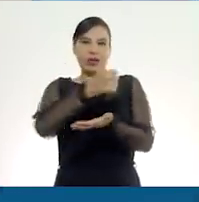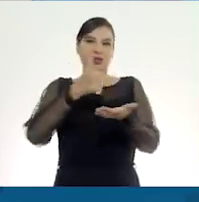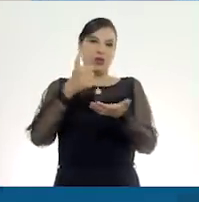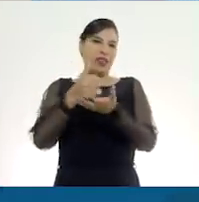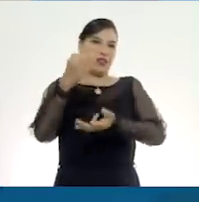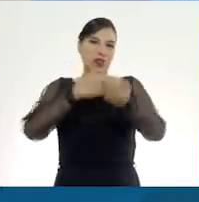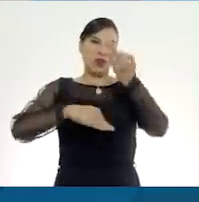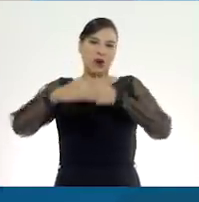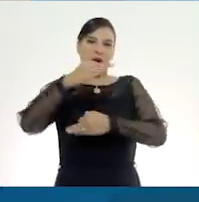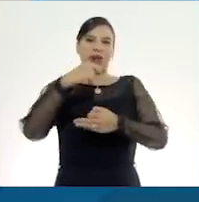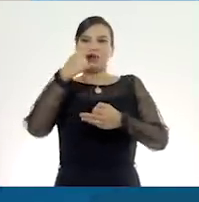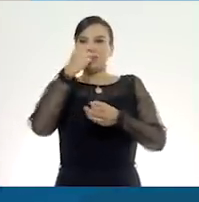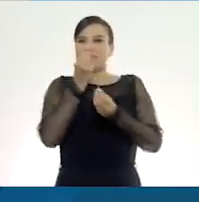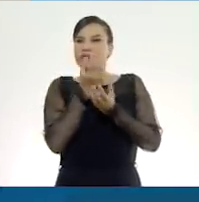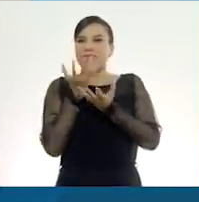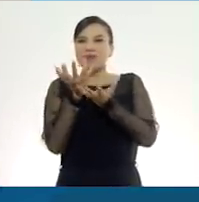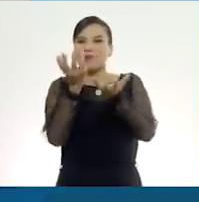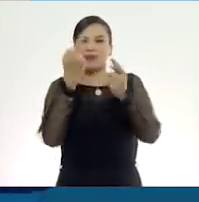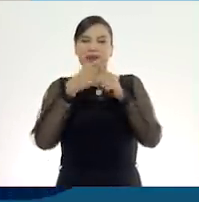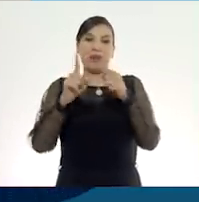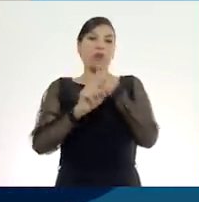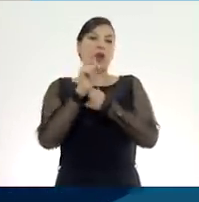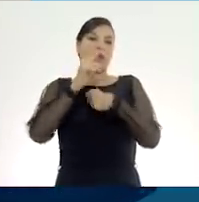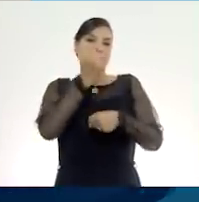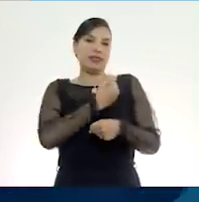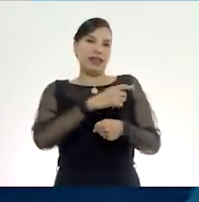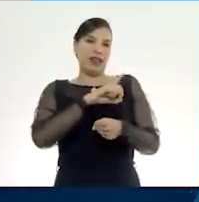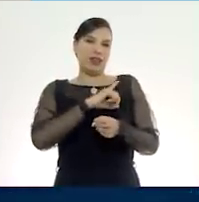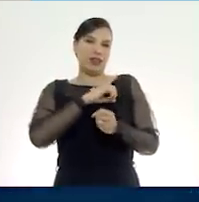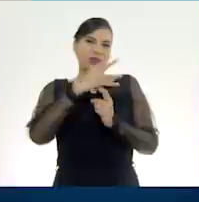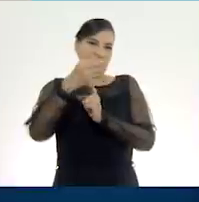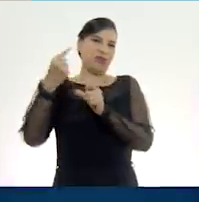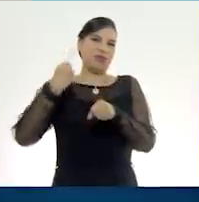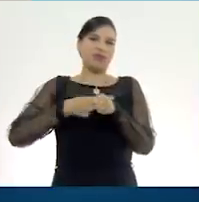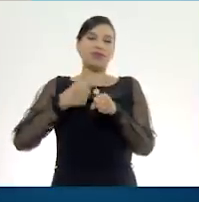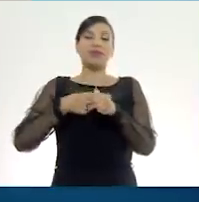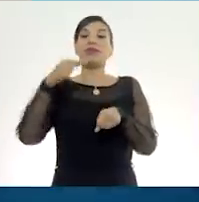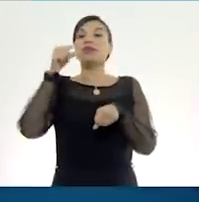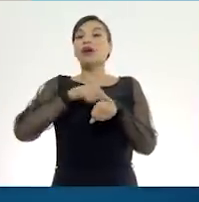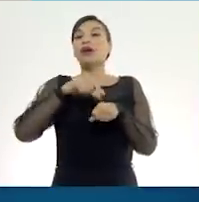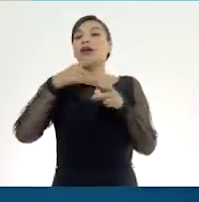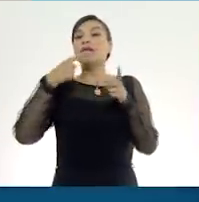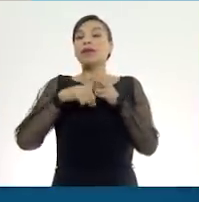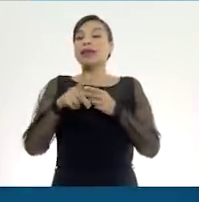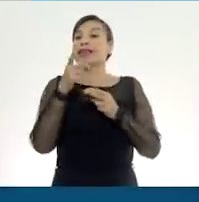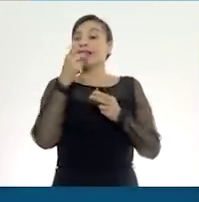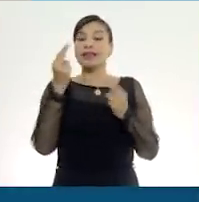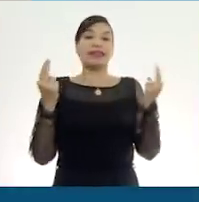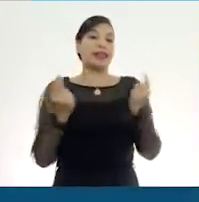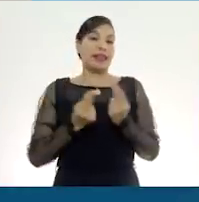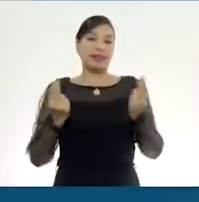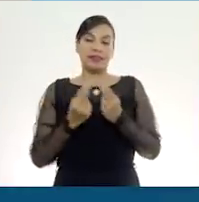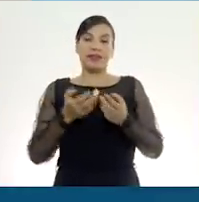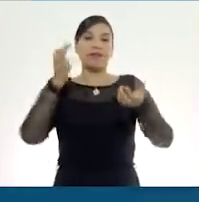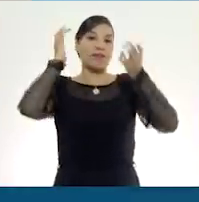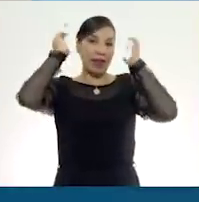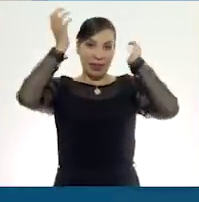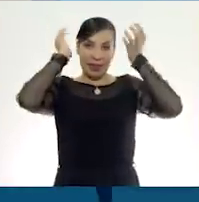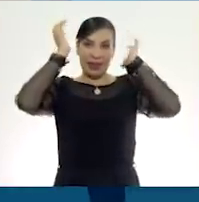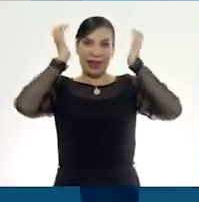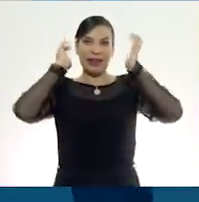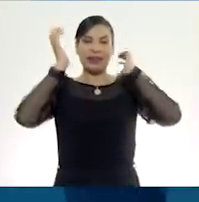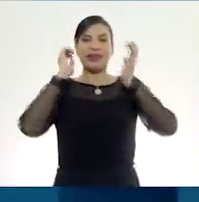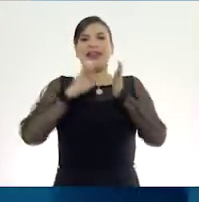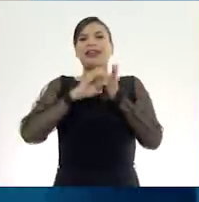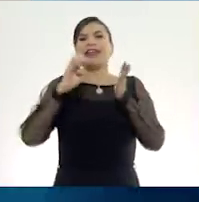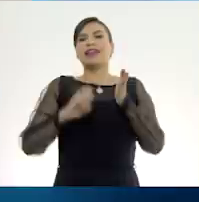eso ahí y además el problema de salud. Entonces, los médicos empezaron a decir que era necesario bañarse. Por